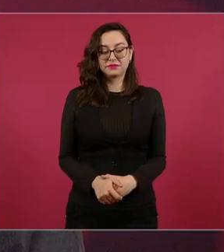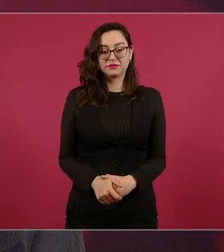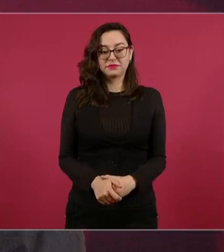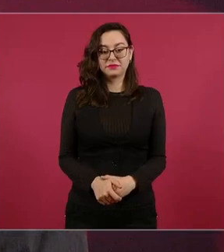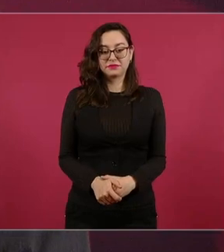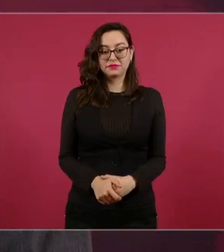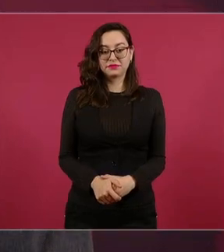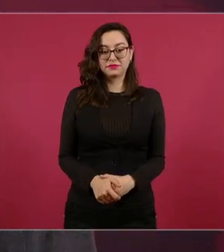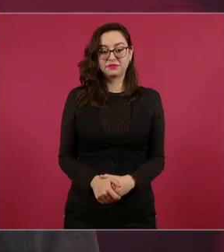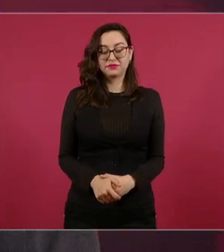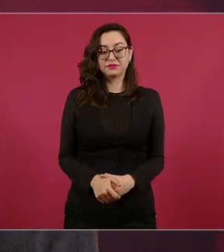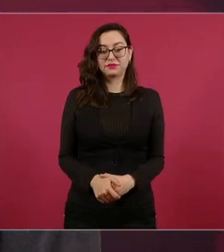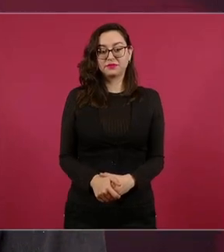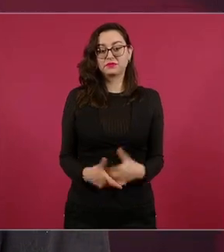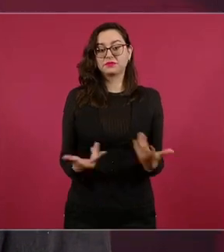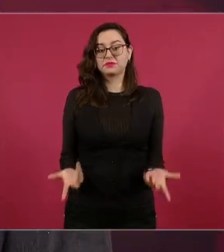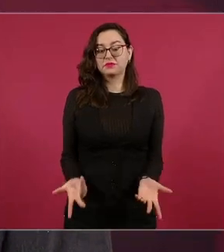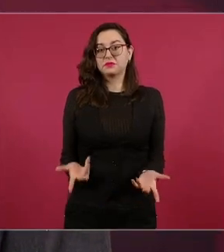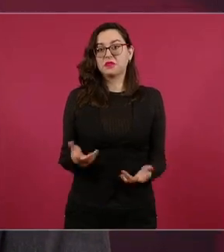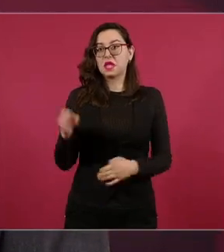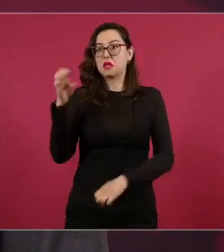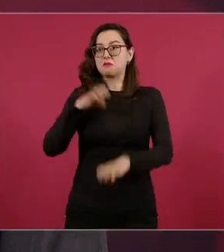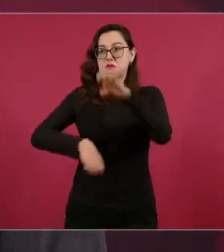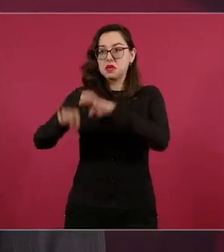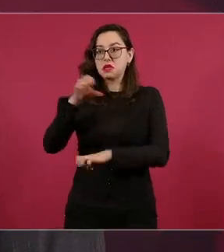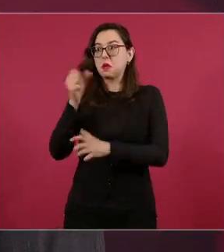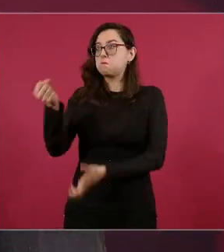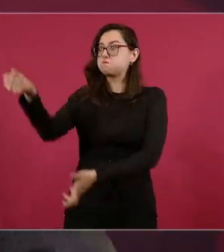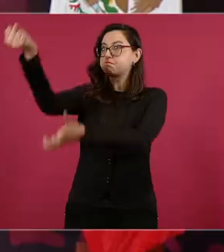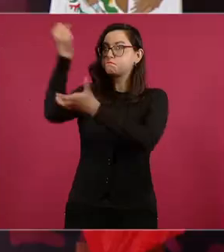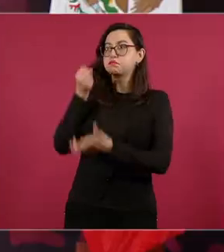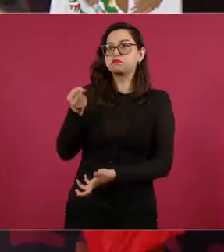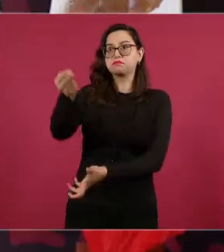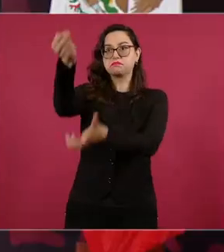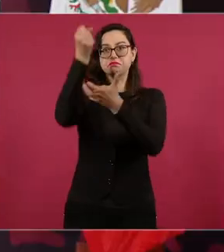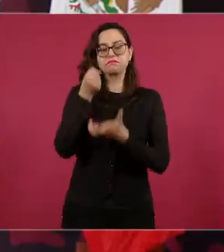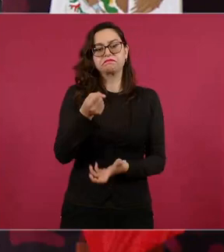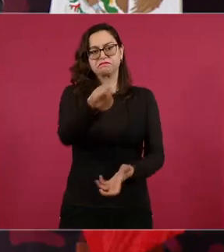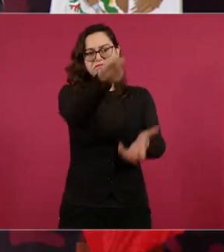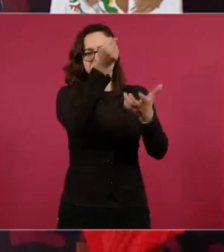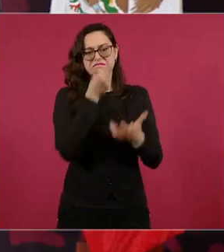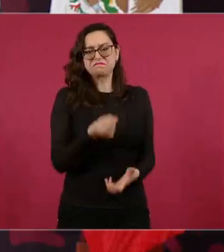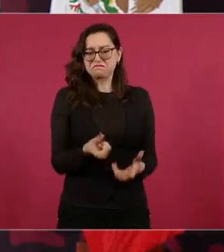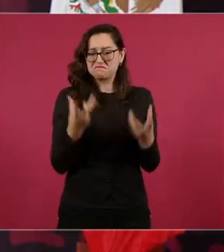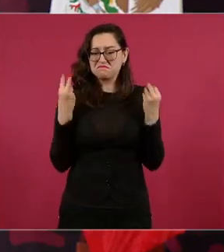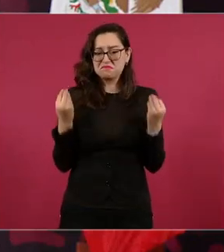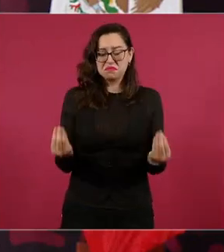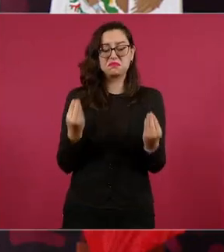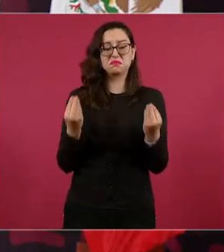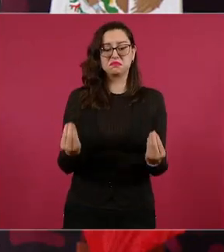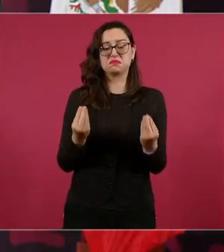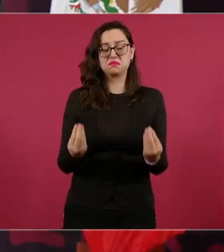inversión extranjera como nunca y